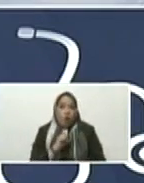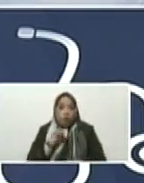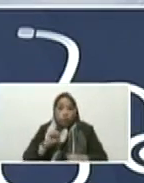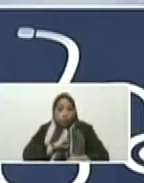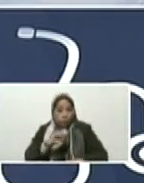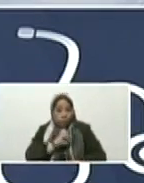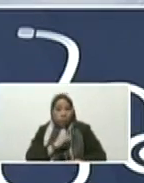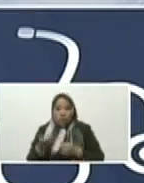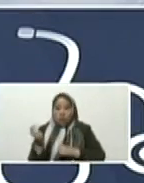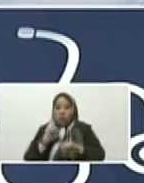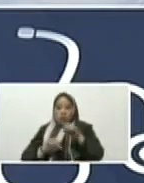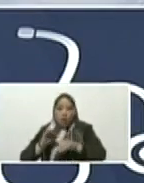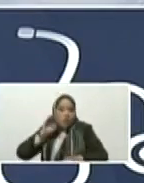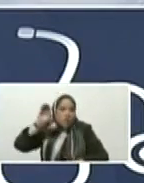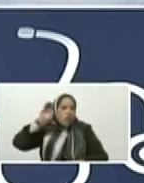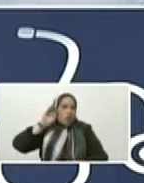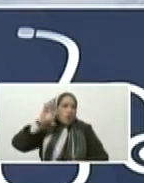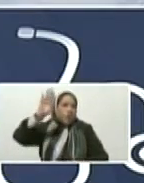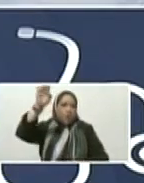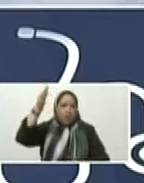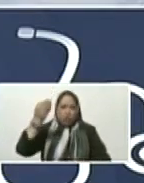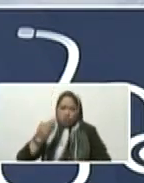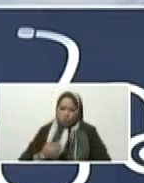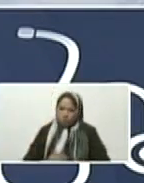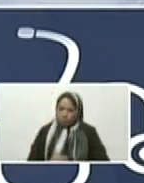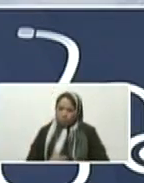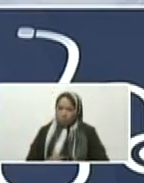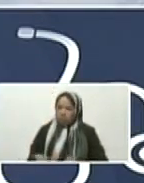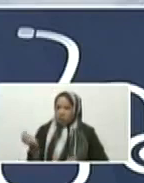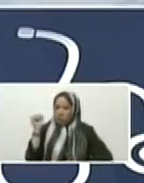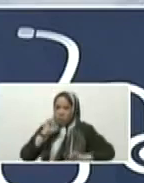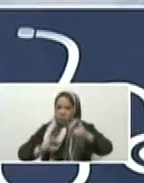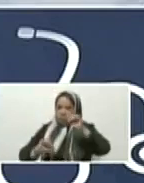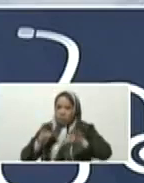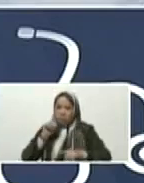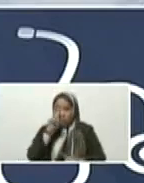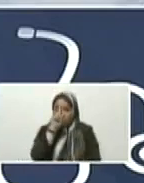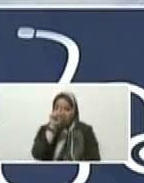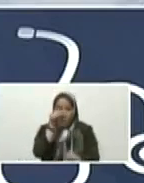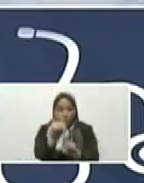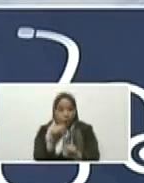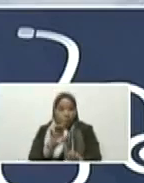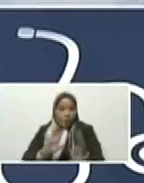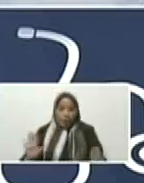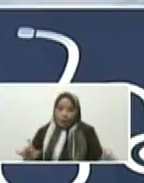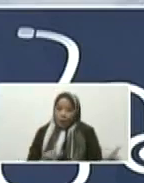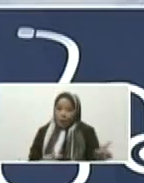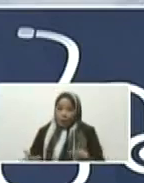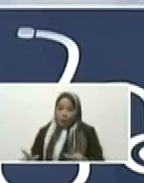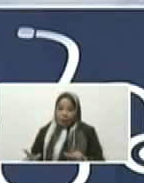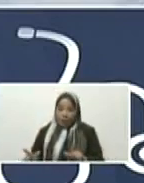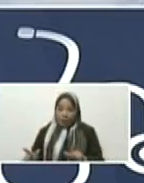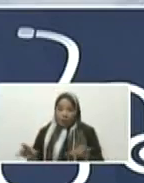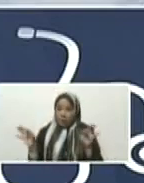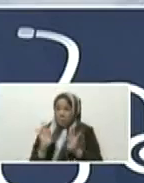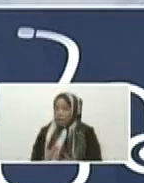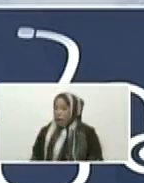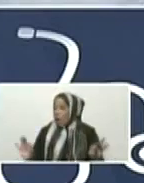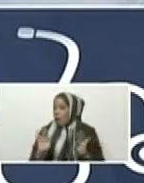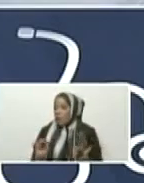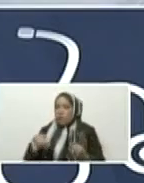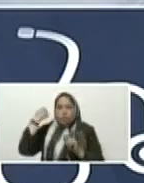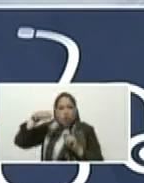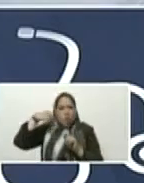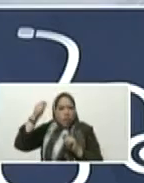lo que vamos es para adelante. Y para adelante es para allá. Más nada. Fíjense ustedes. Voy a ponerles un